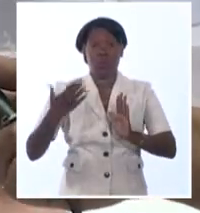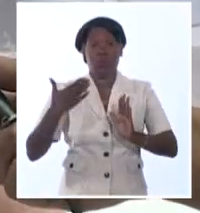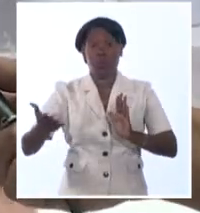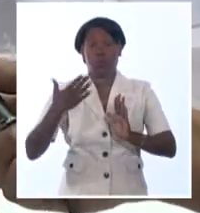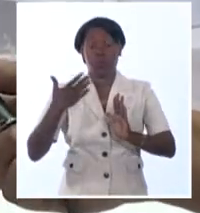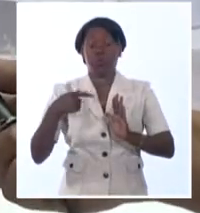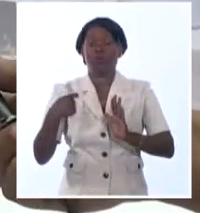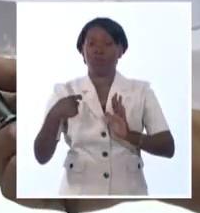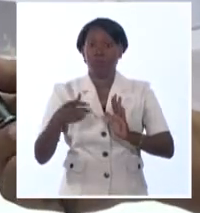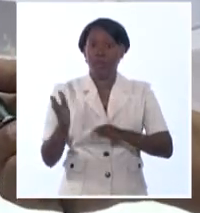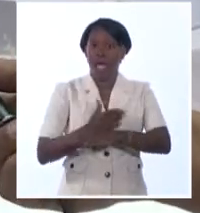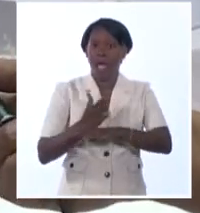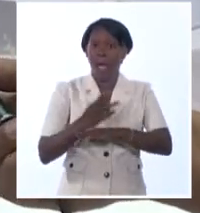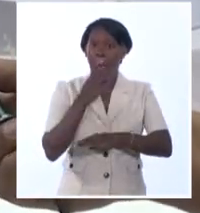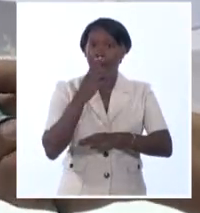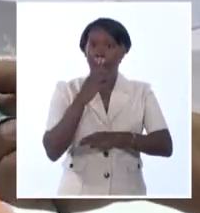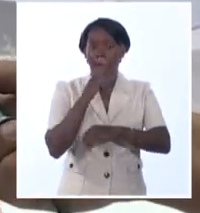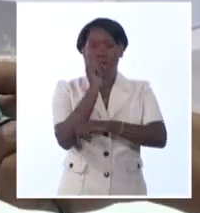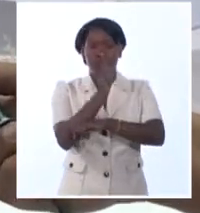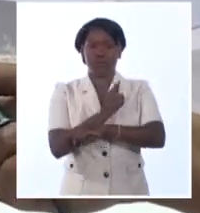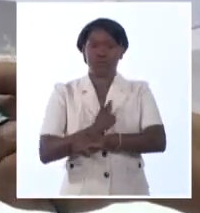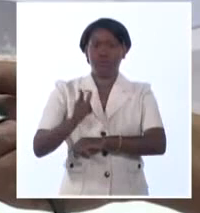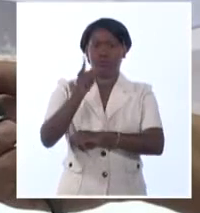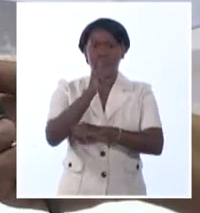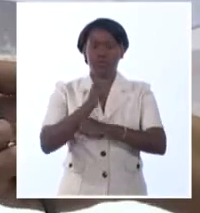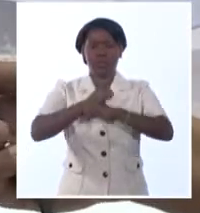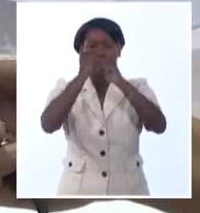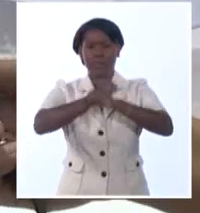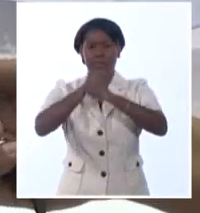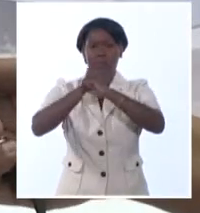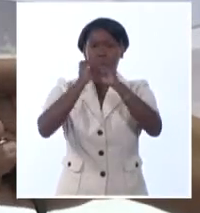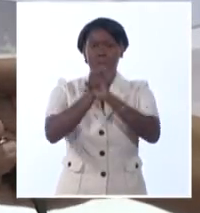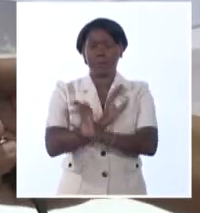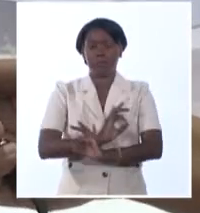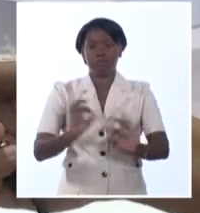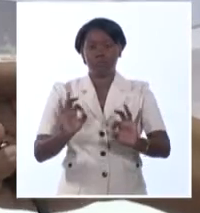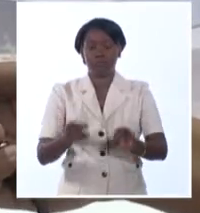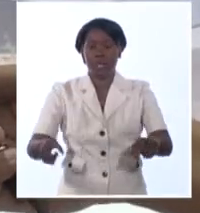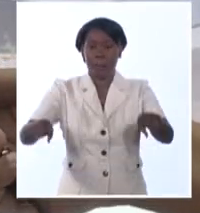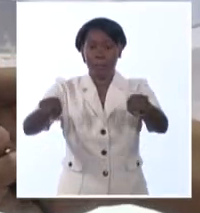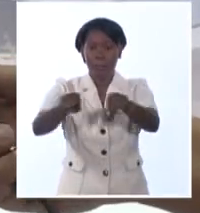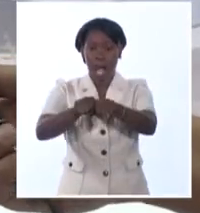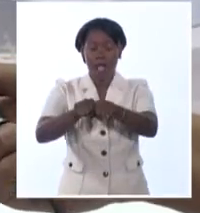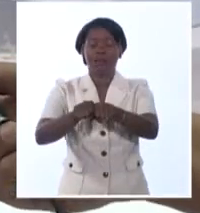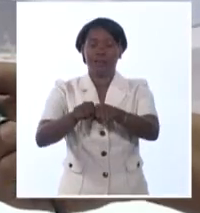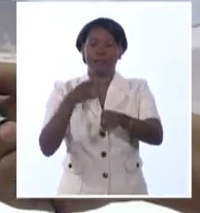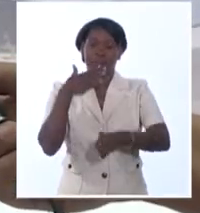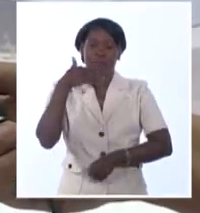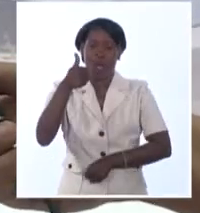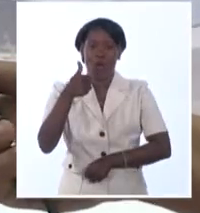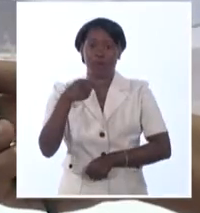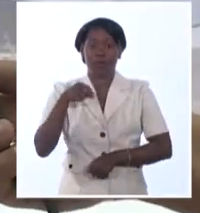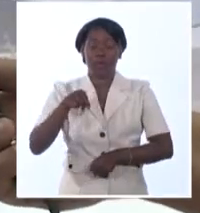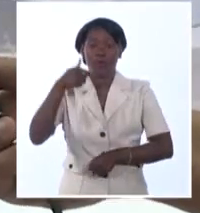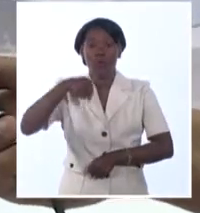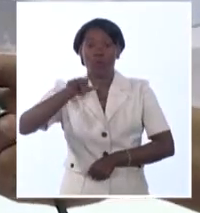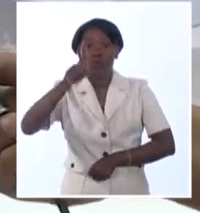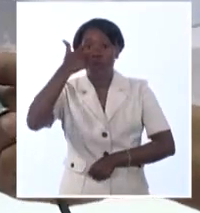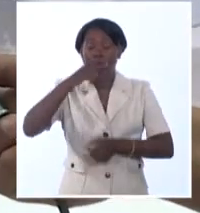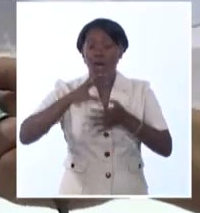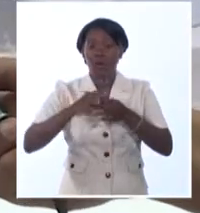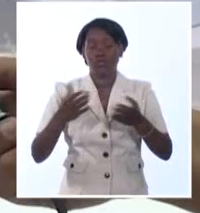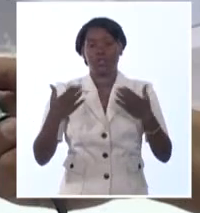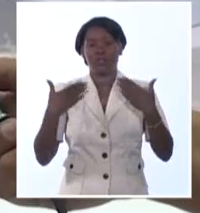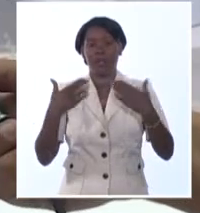importante que tenga la mayor disponibilidad posible y estamos trabajando como estrategia para llegar a los meses más calurosos, julio y agosto, con